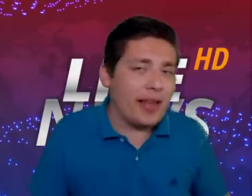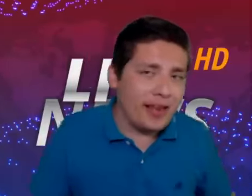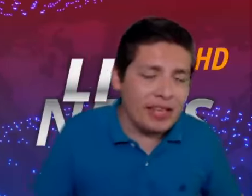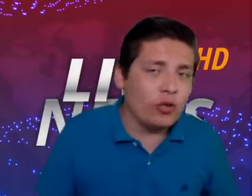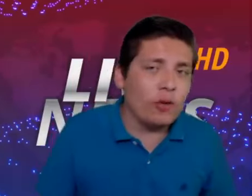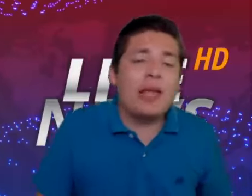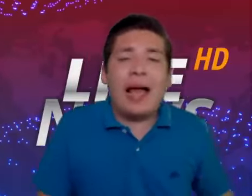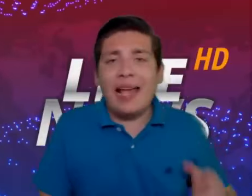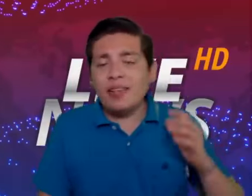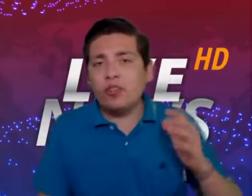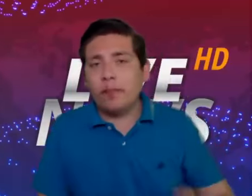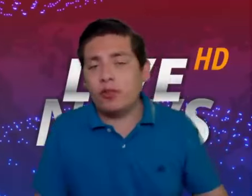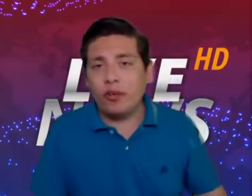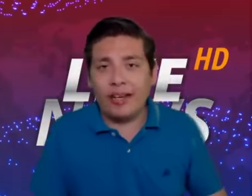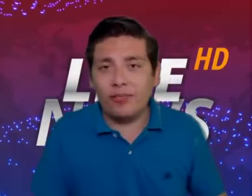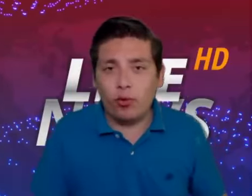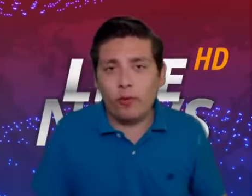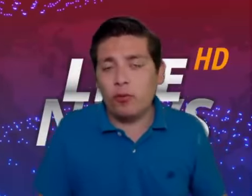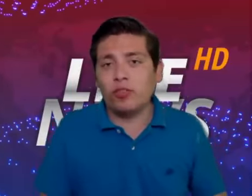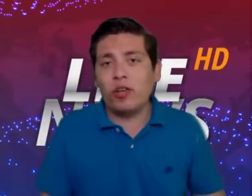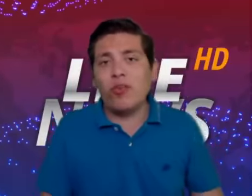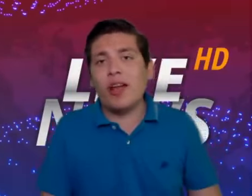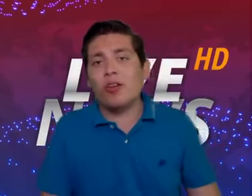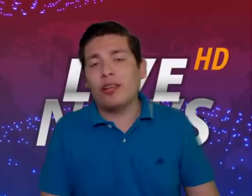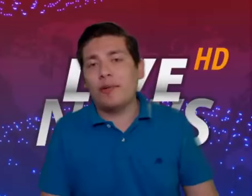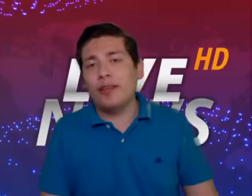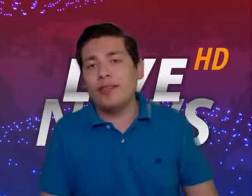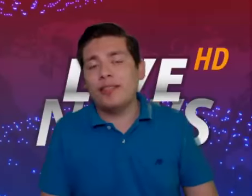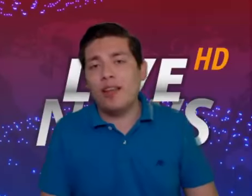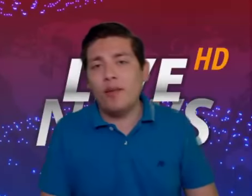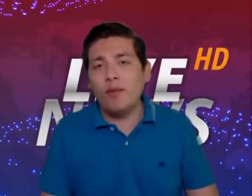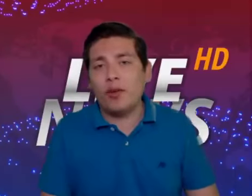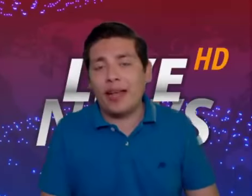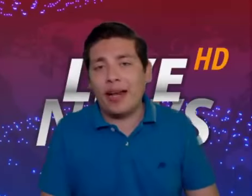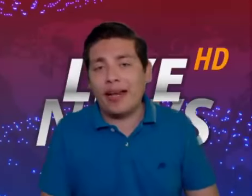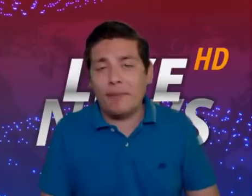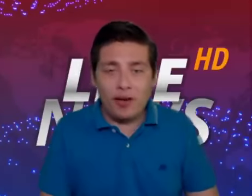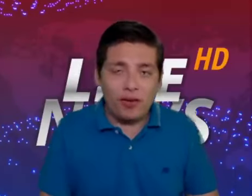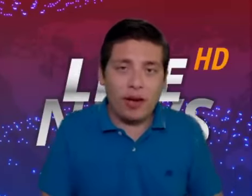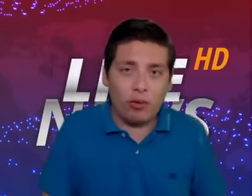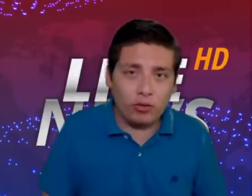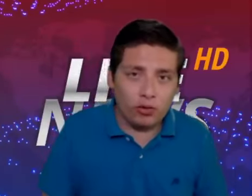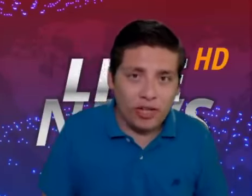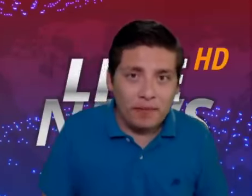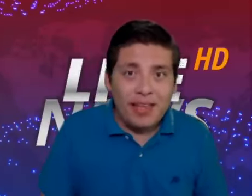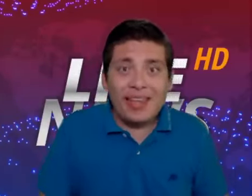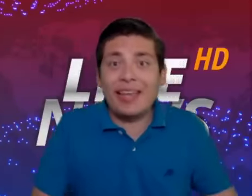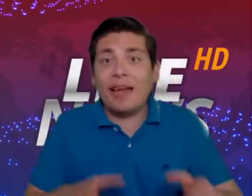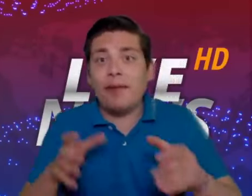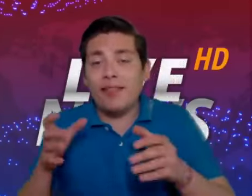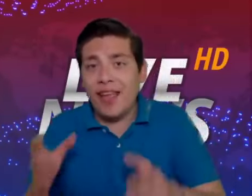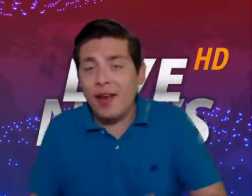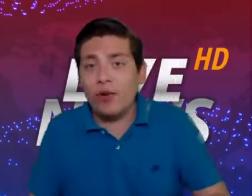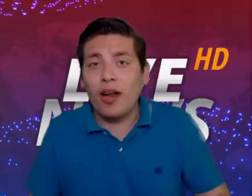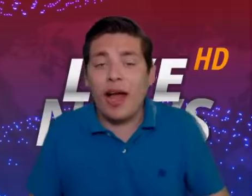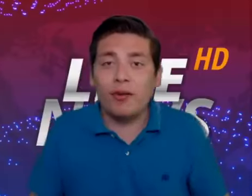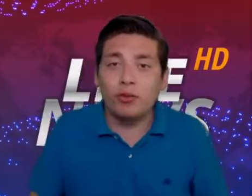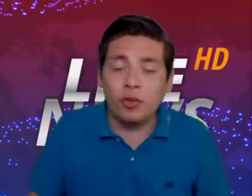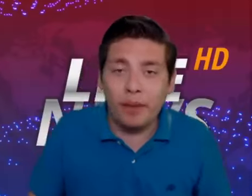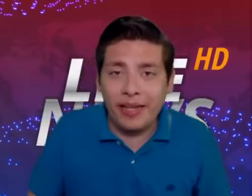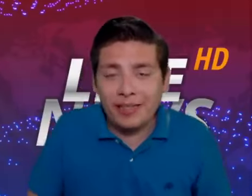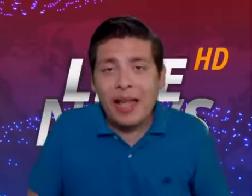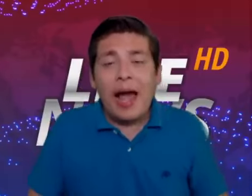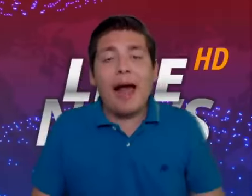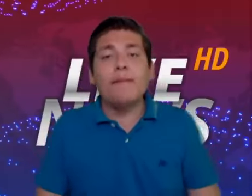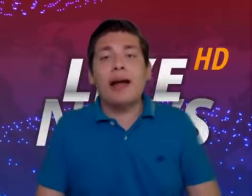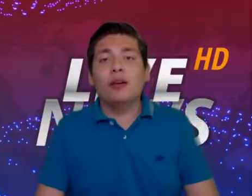Enrique Peña Nieto, a estos personajes corruptos que una y otra vez quisieron bloquear el camino de la 4T y que vendieron a